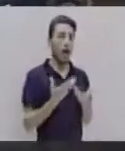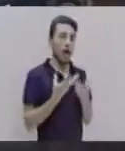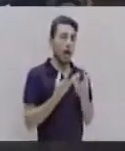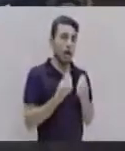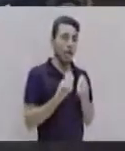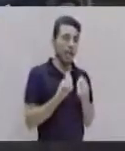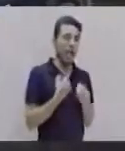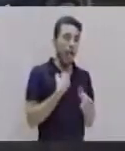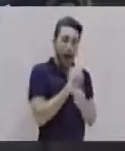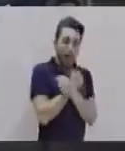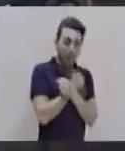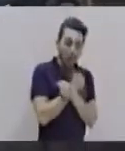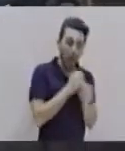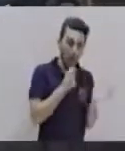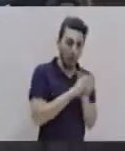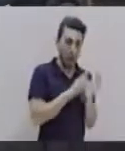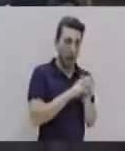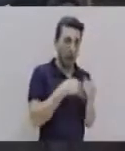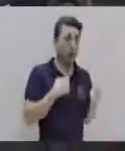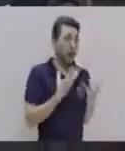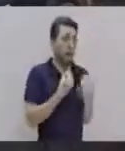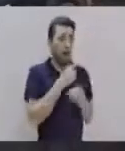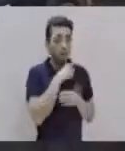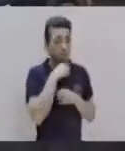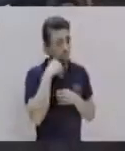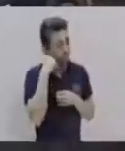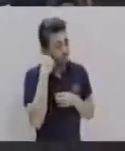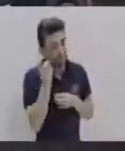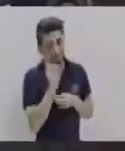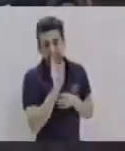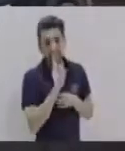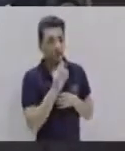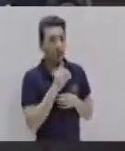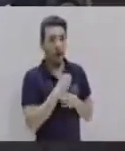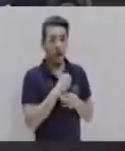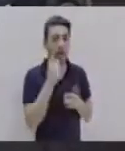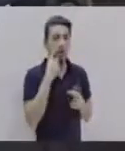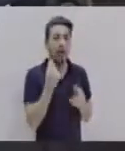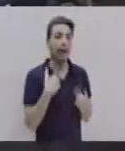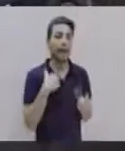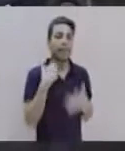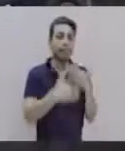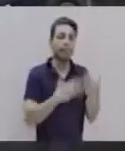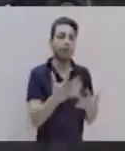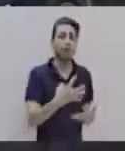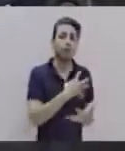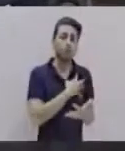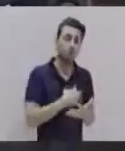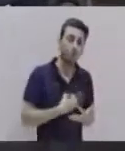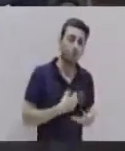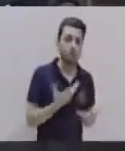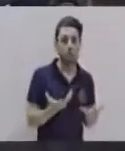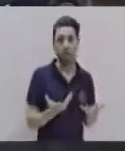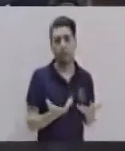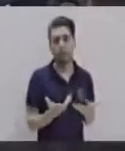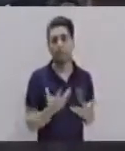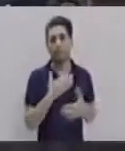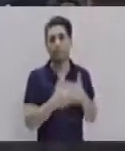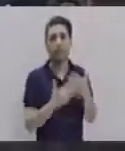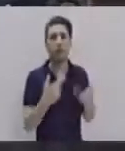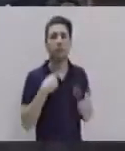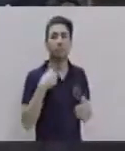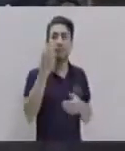por ejemplo, en el amor, enamorarnos por temor a, ¿verdad? A no sufrir, a no